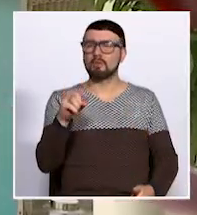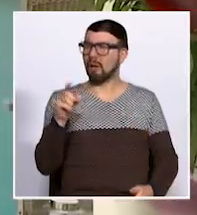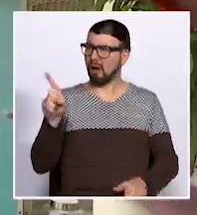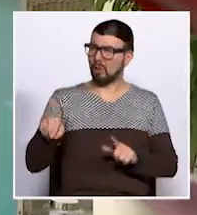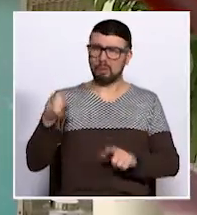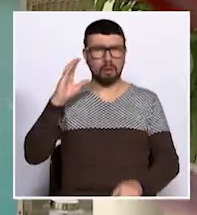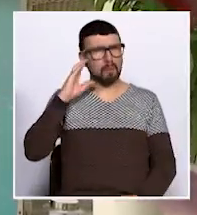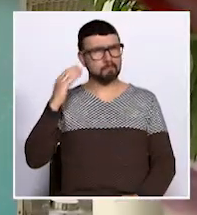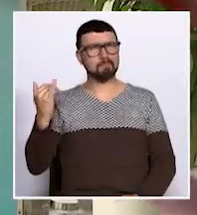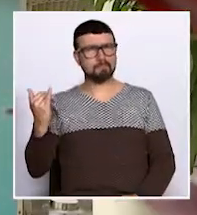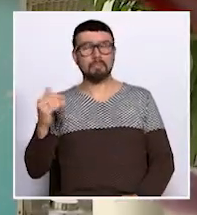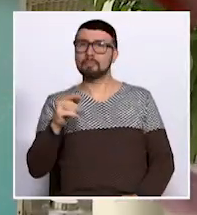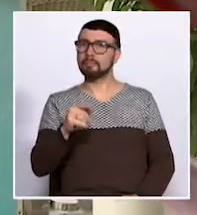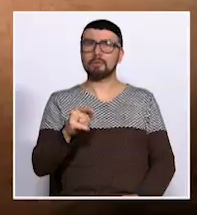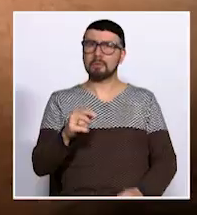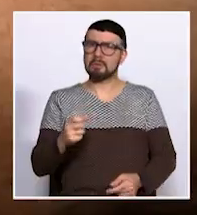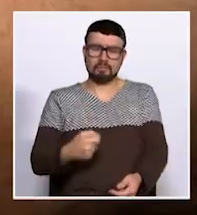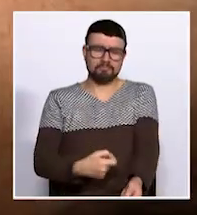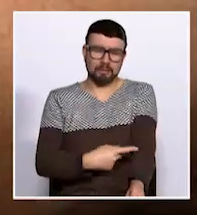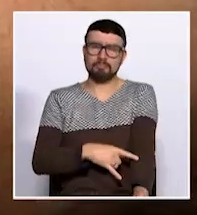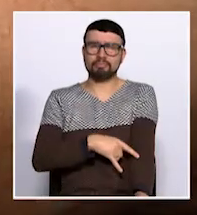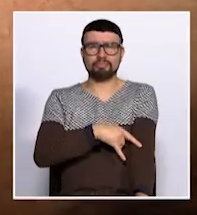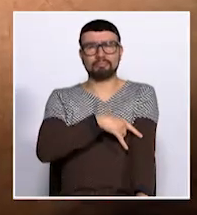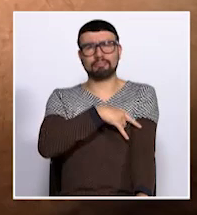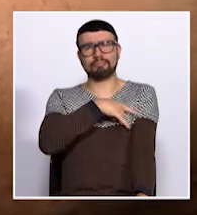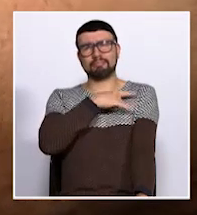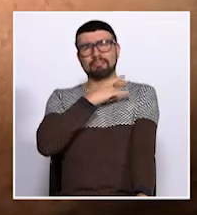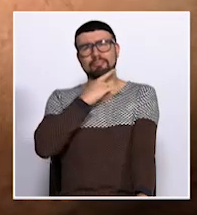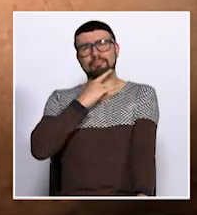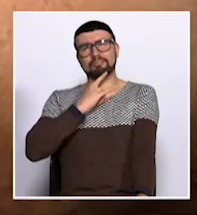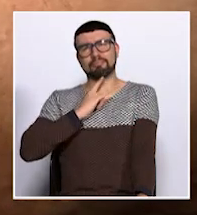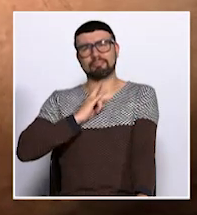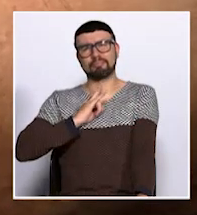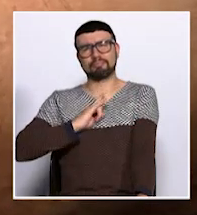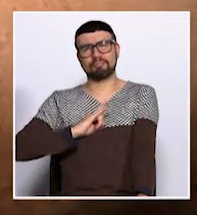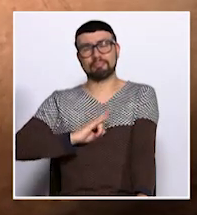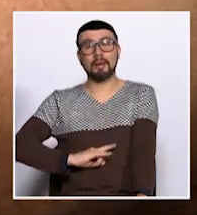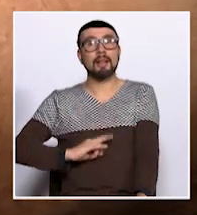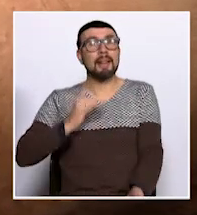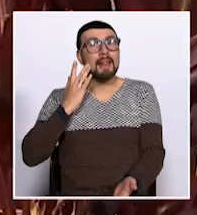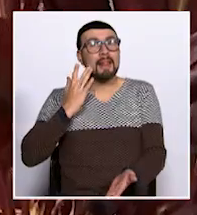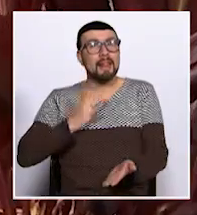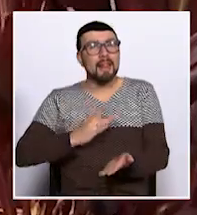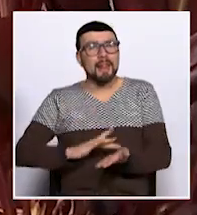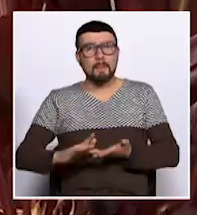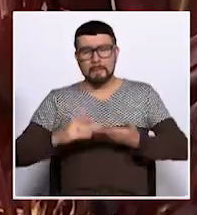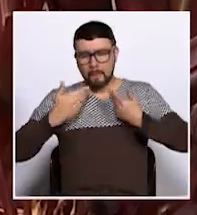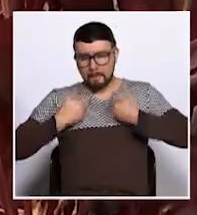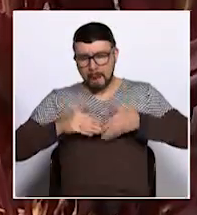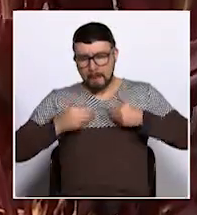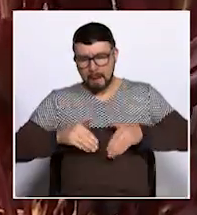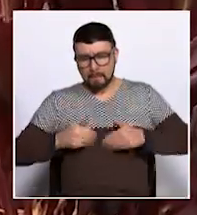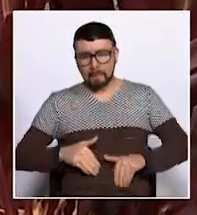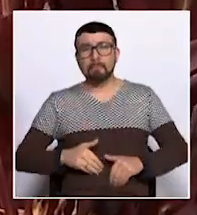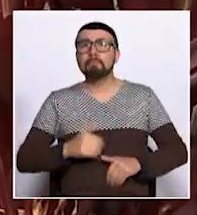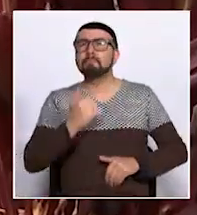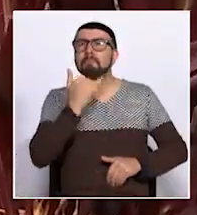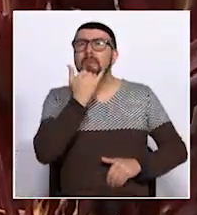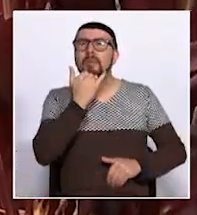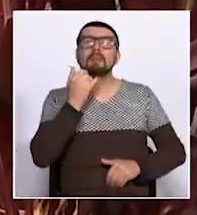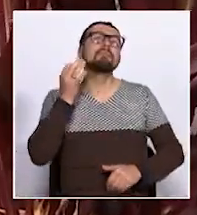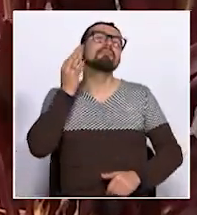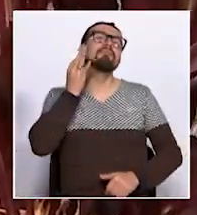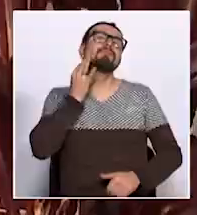La quelación es una limpieza de venas y arteria por medio de un medicamento intravenoso. Nuestras venas con el paso del tiempo se van llenando